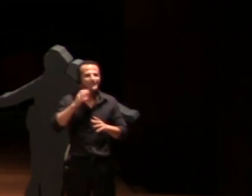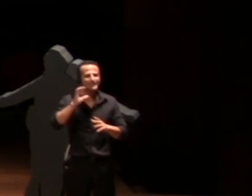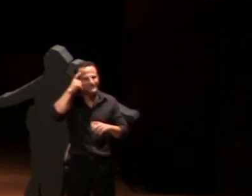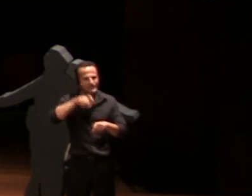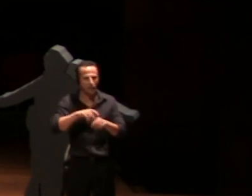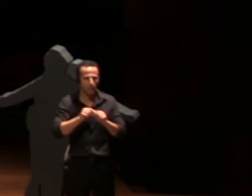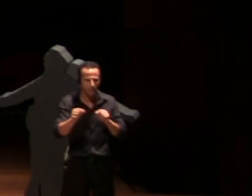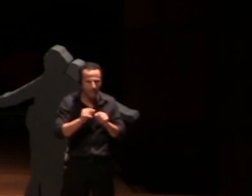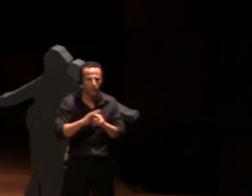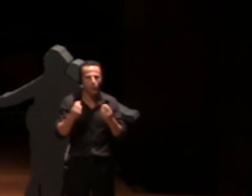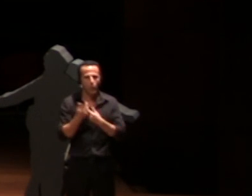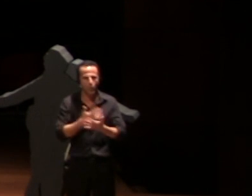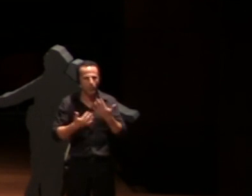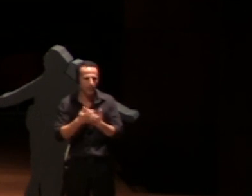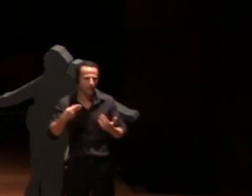producen este tipo de